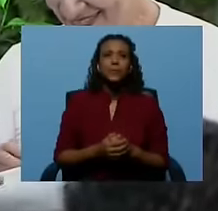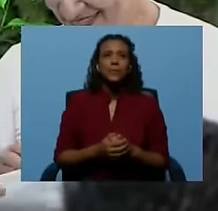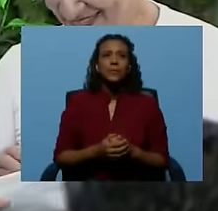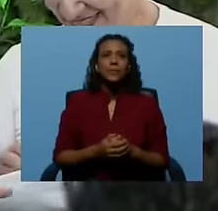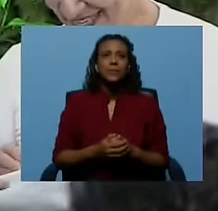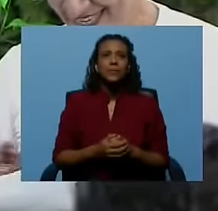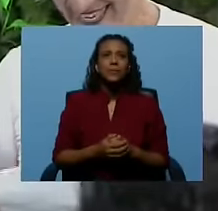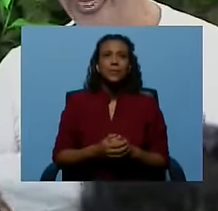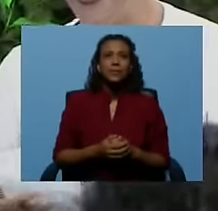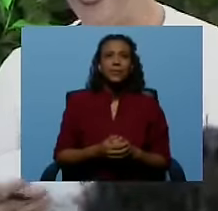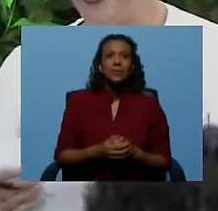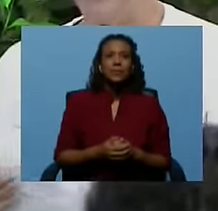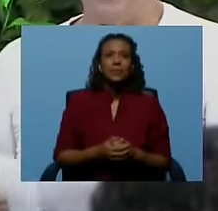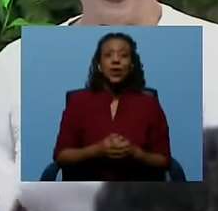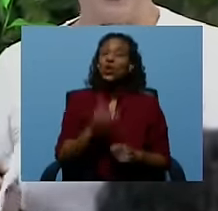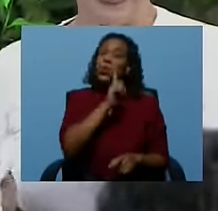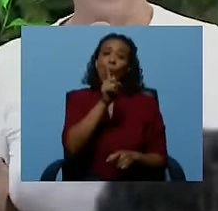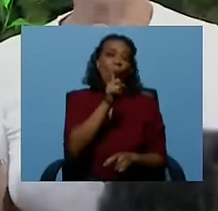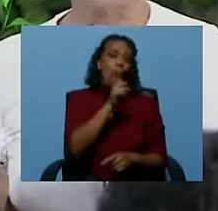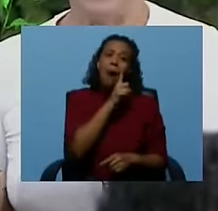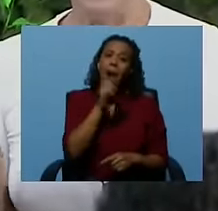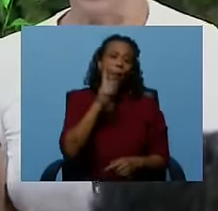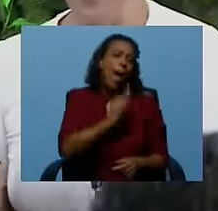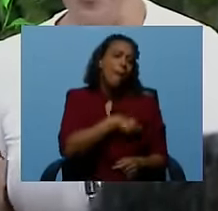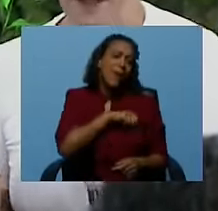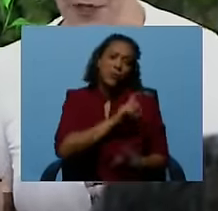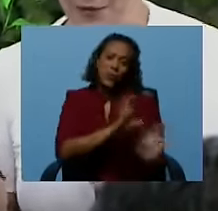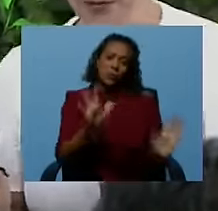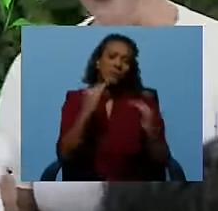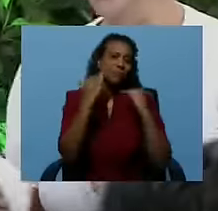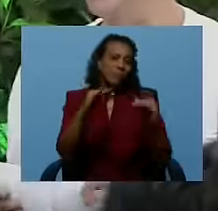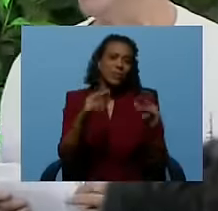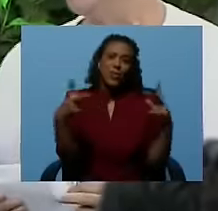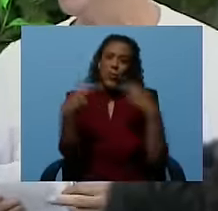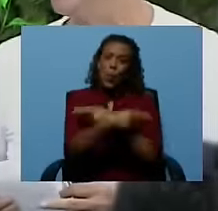No more español. Hasta ahí